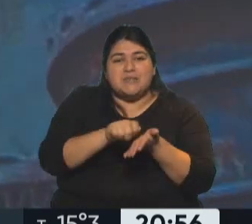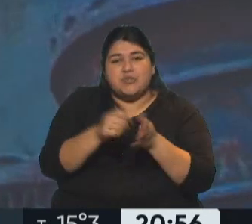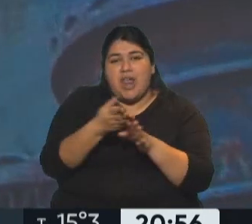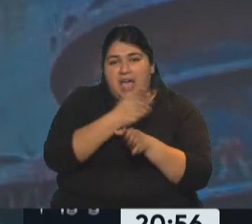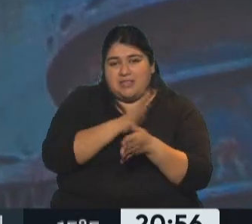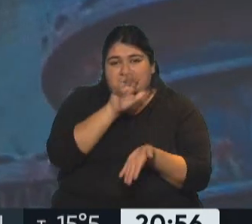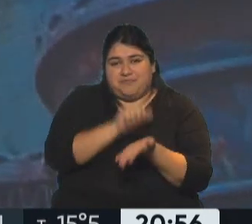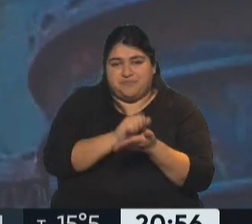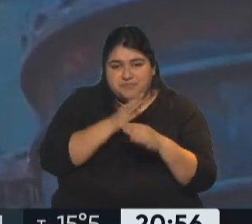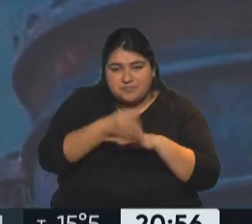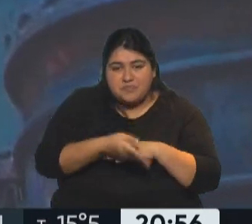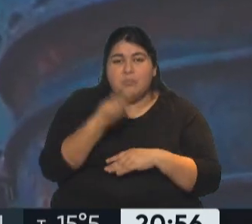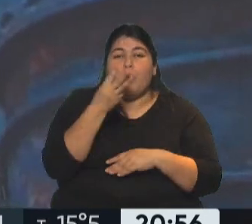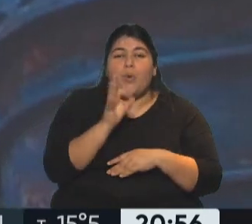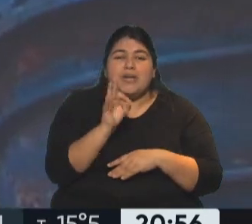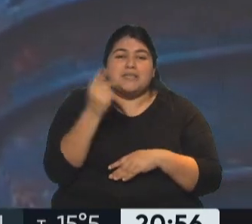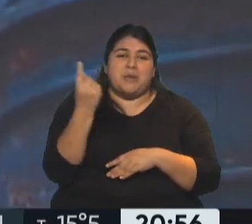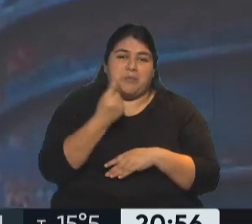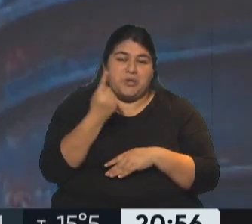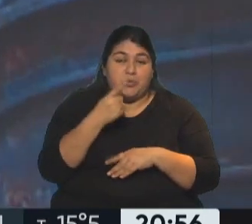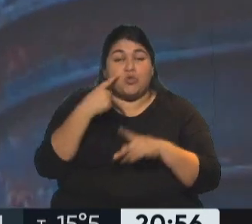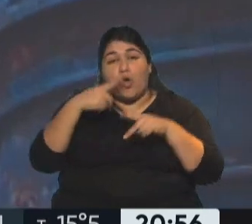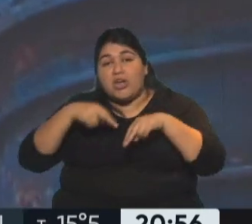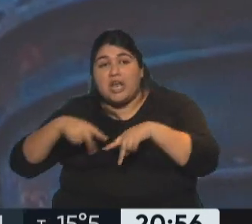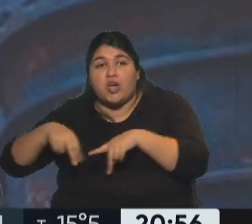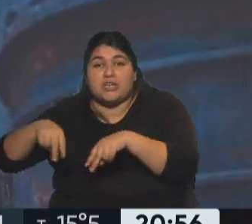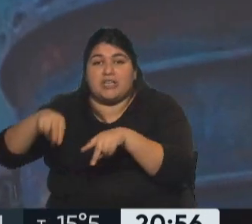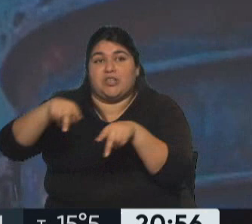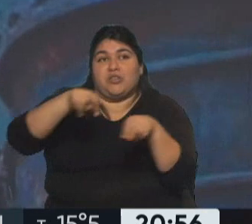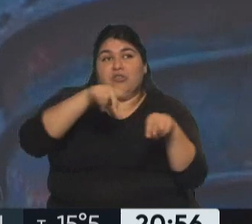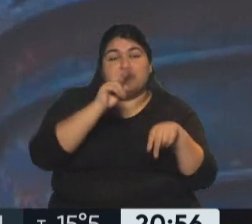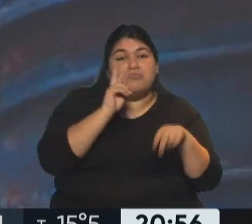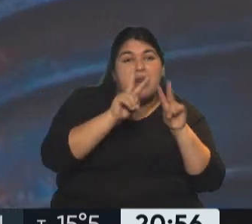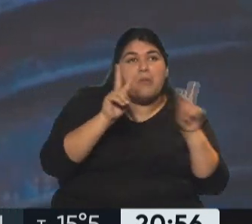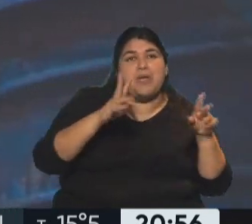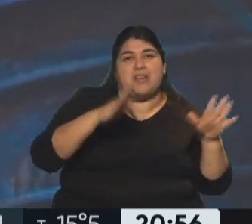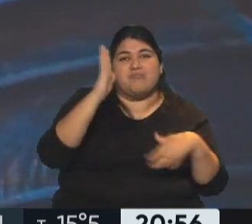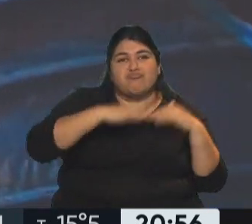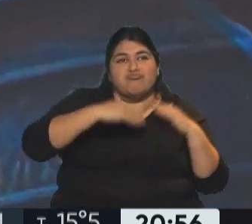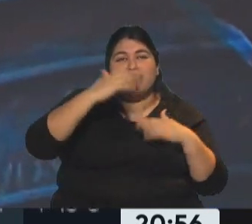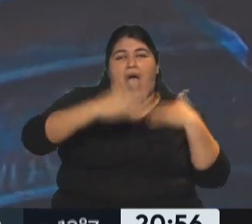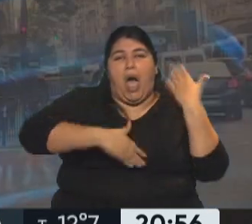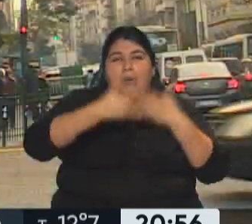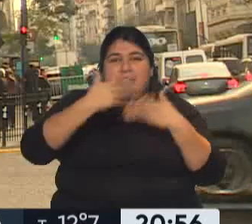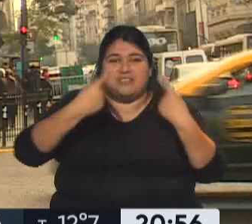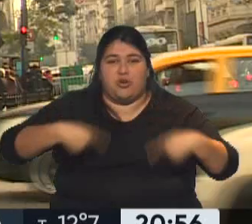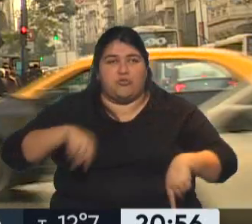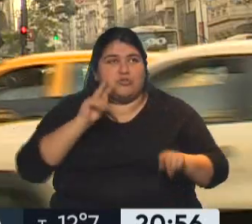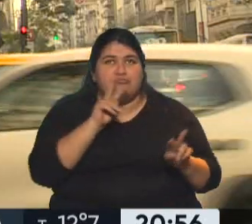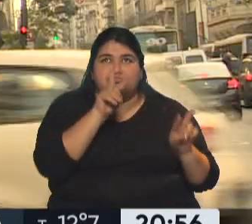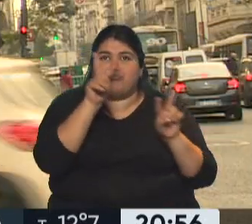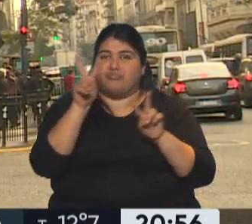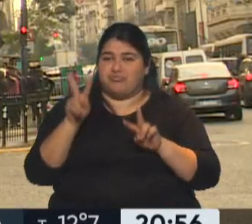Dura 40 minutos aproximadamente el recorrido para poder ver los avances en su restauración. En el